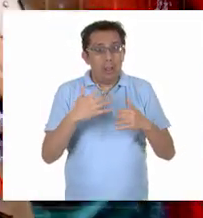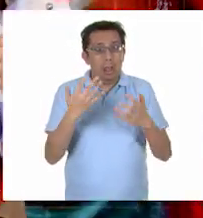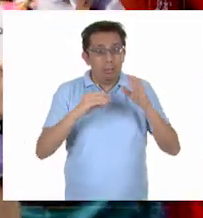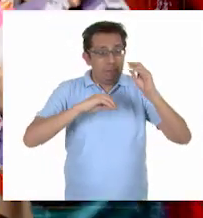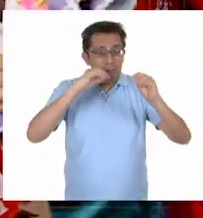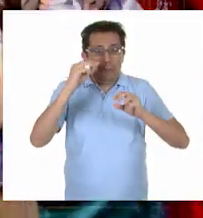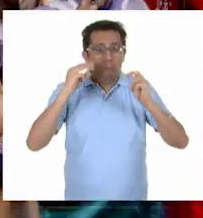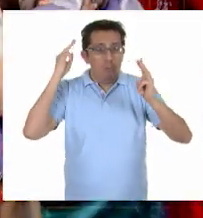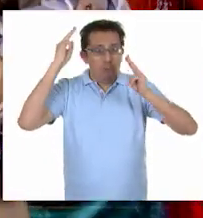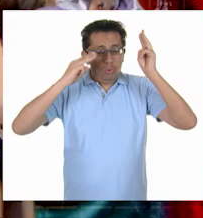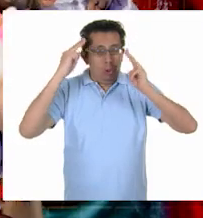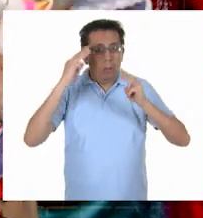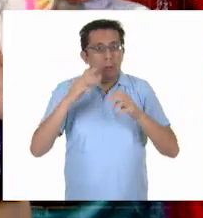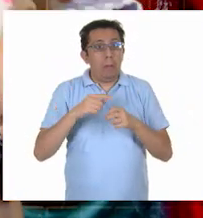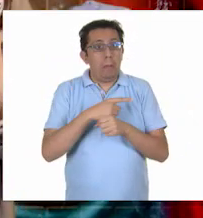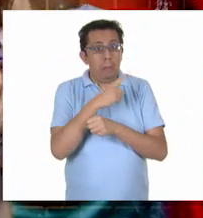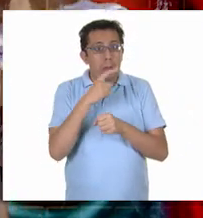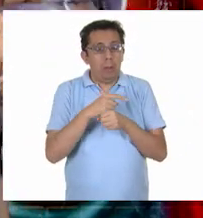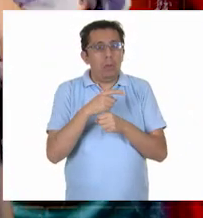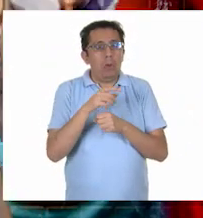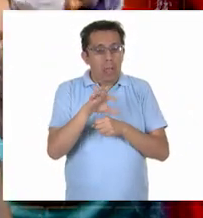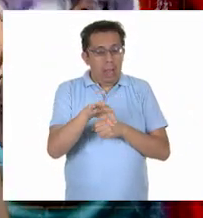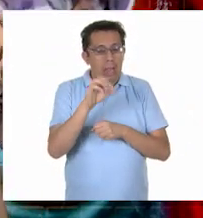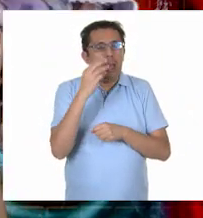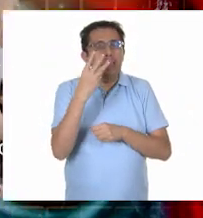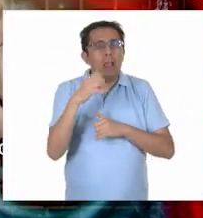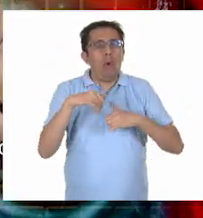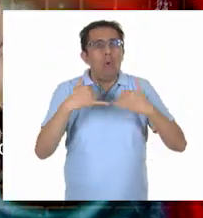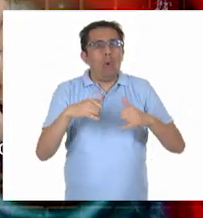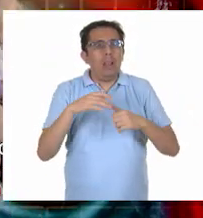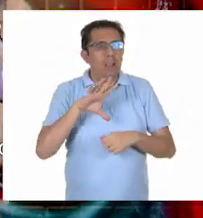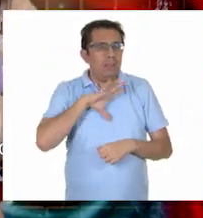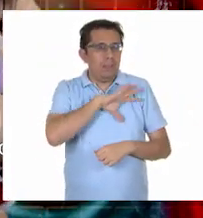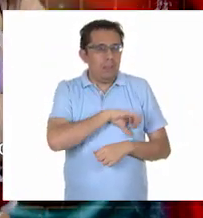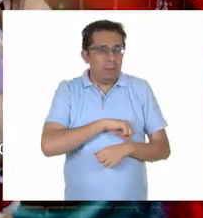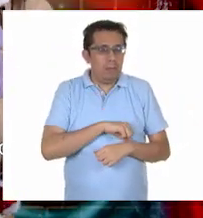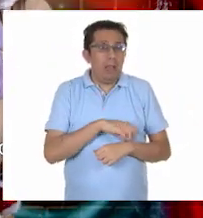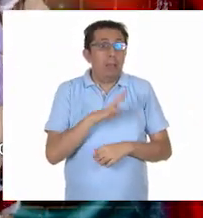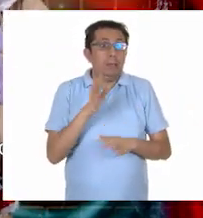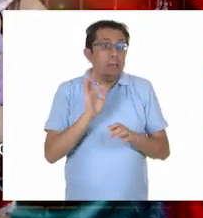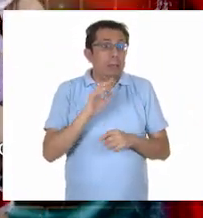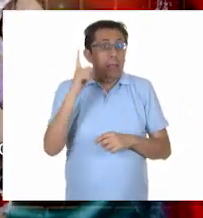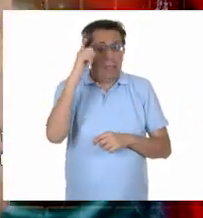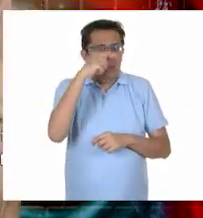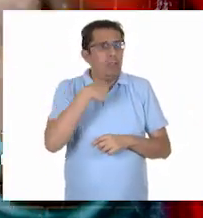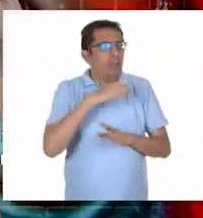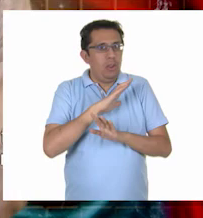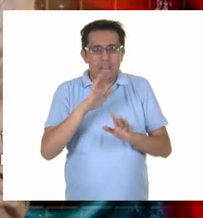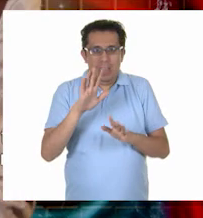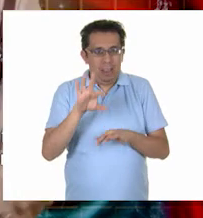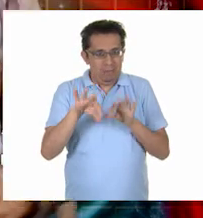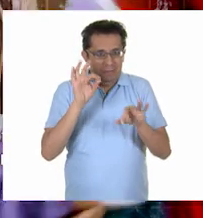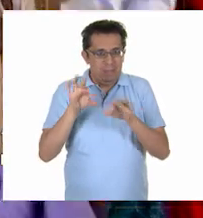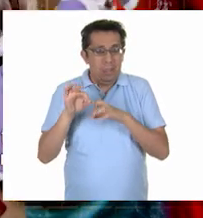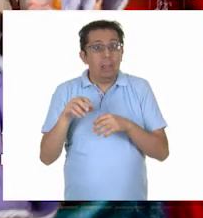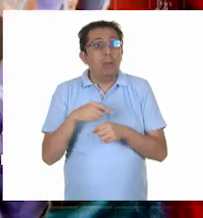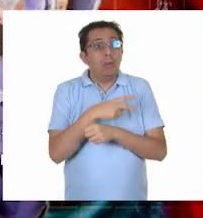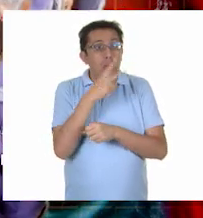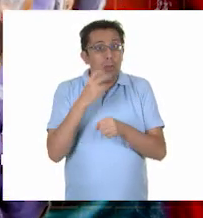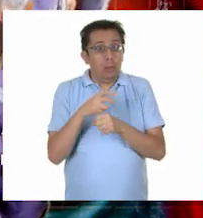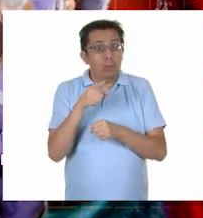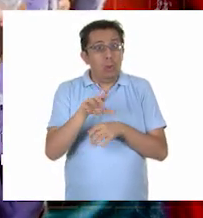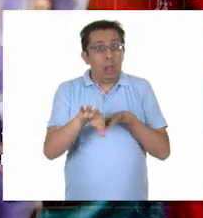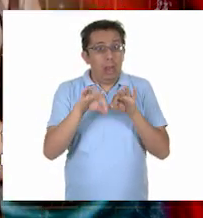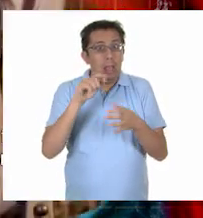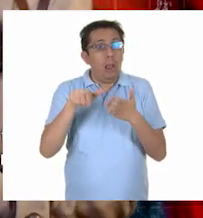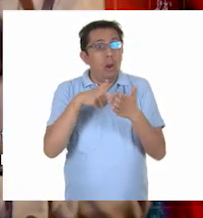favoritos. Paso número 1, elige a tus 3 juguetes favoritos. Esto puede ser difícil, pero yo ya lo logré. Paso número 2,